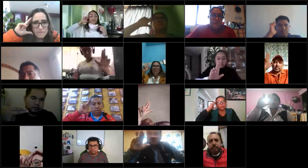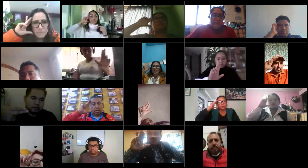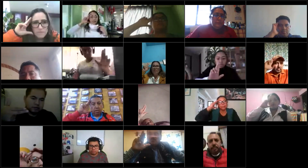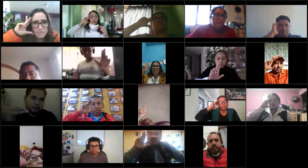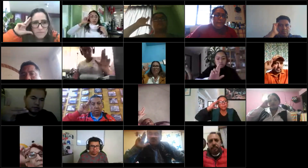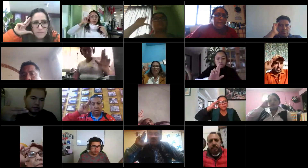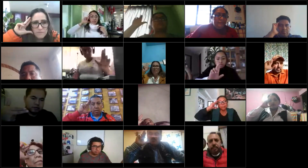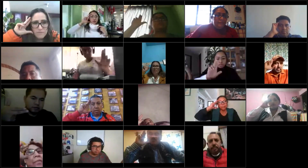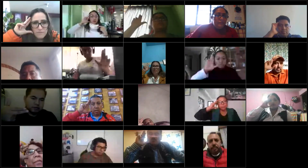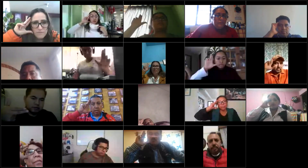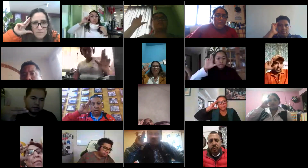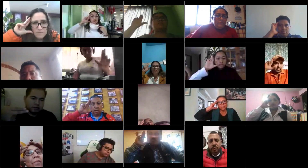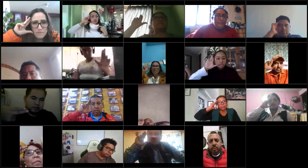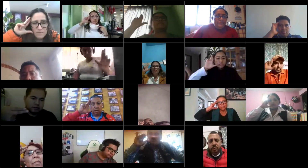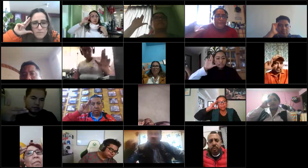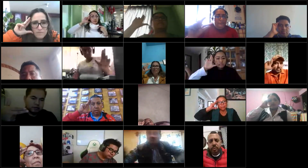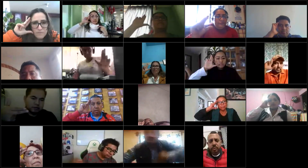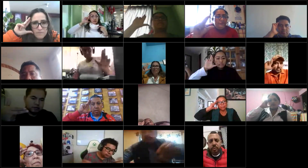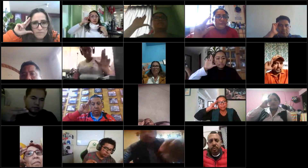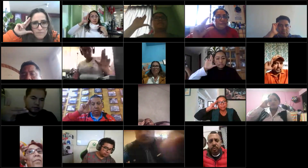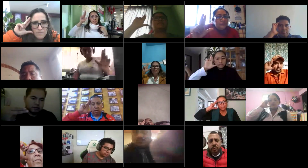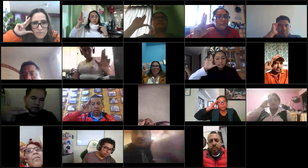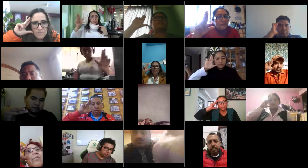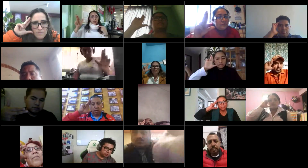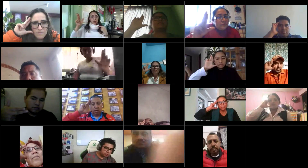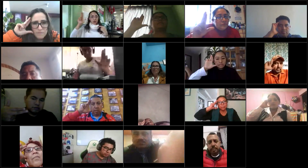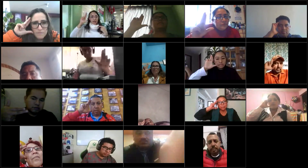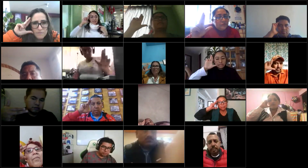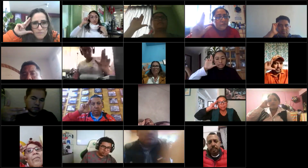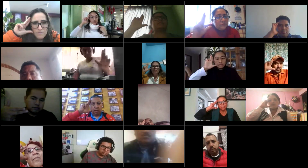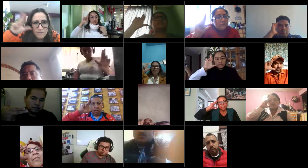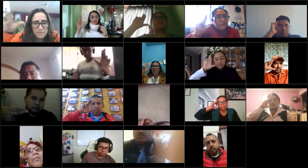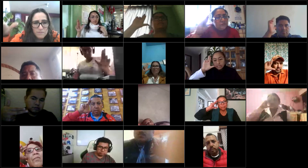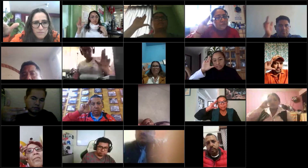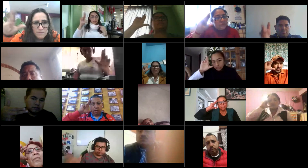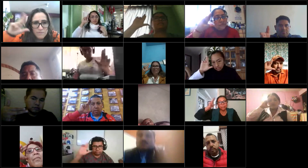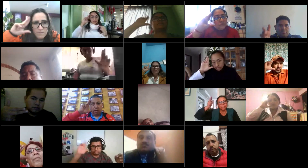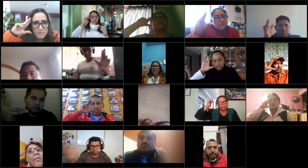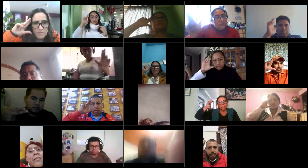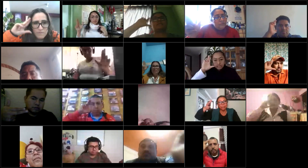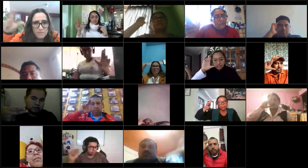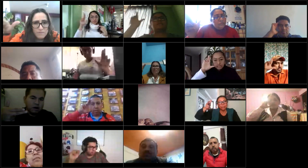Y en el movimiento voy a hacer un movimiento de medio círculo hacia afuera.